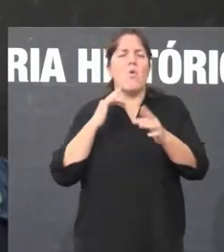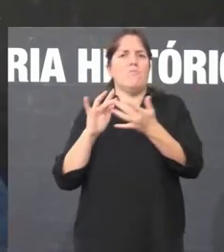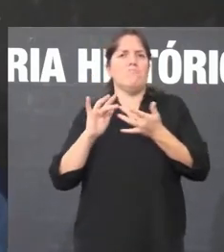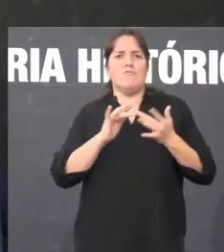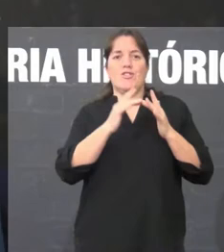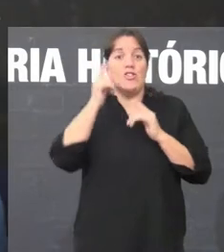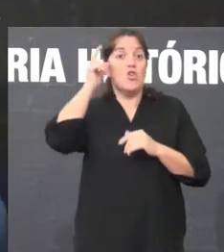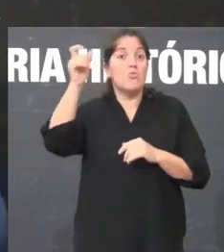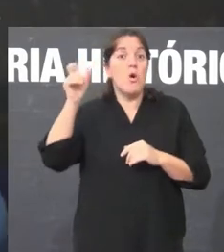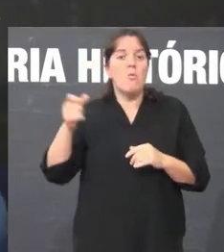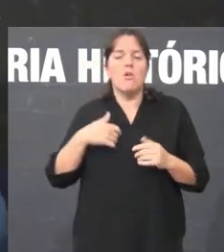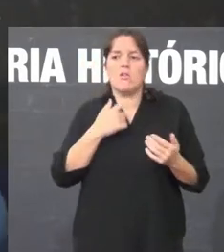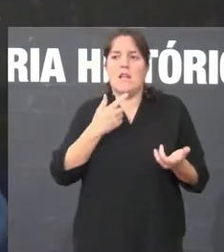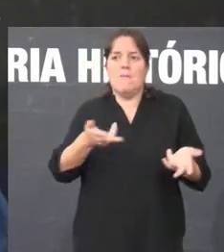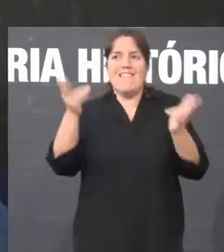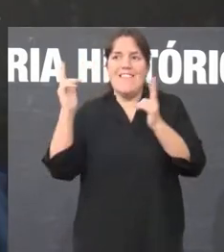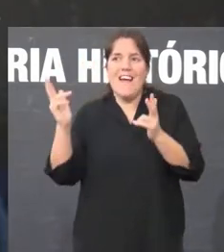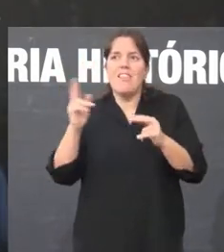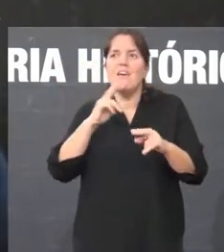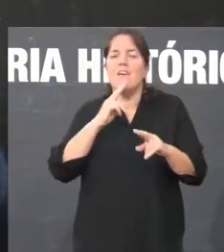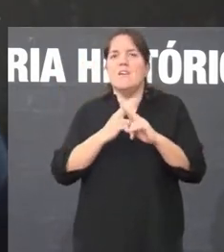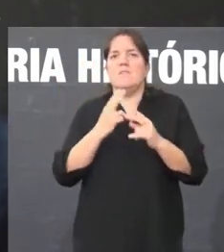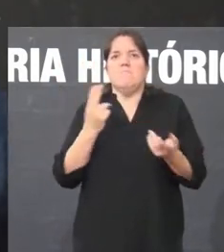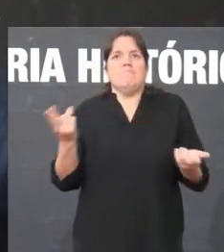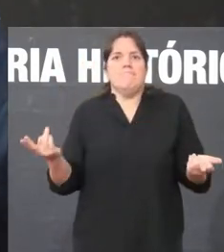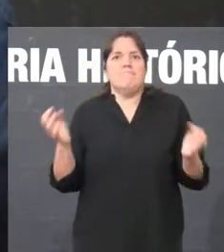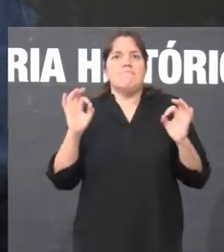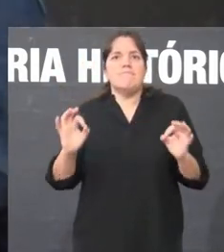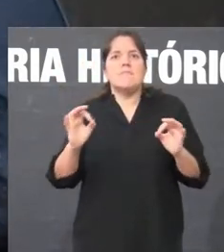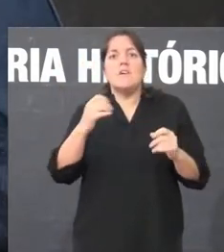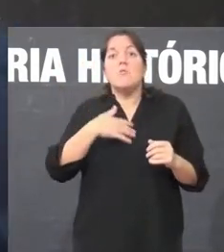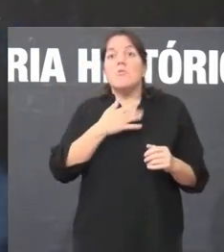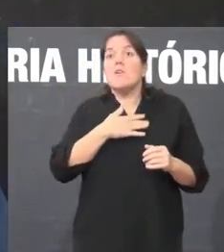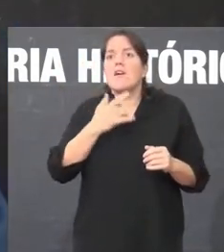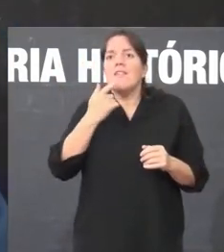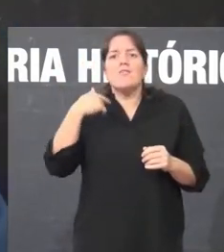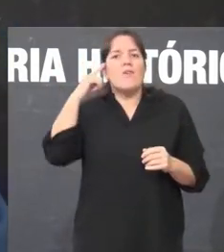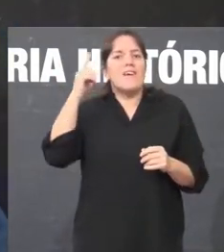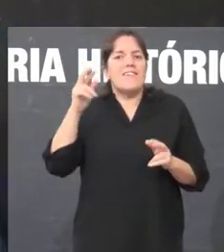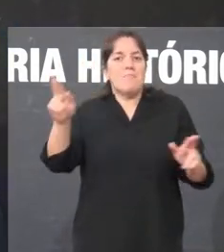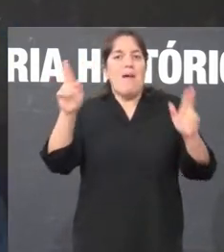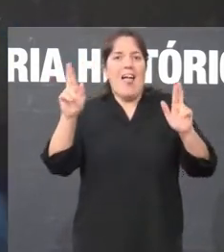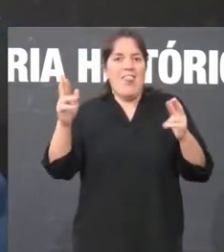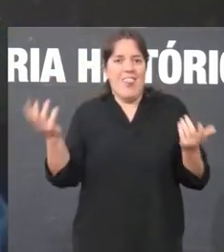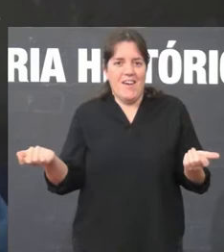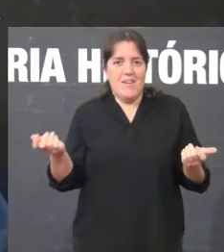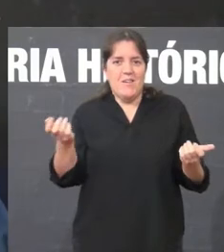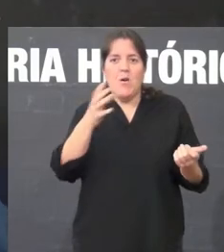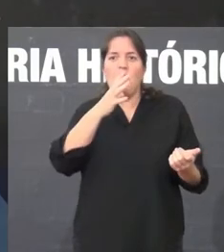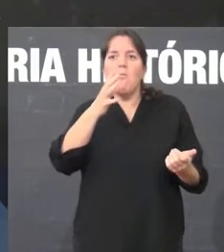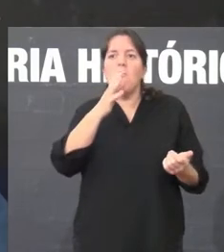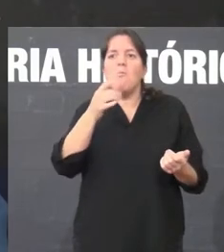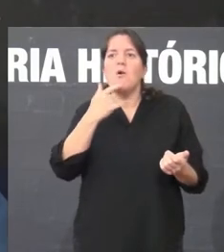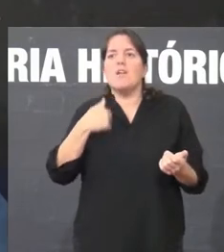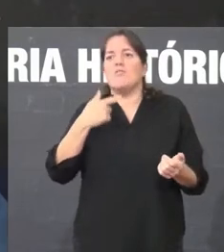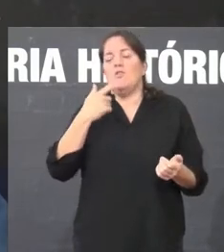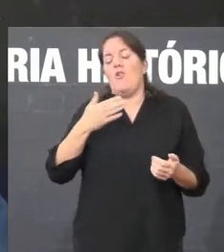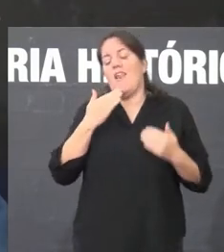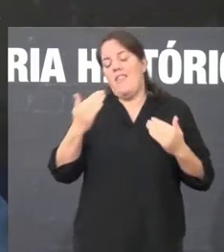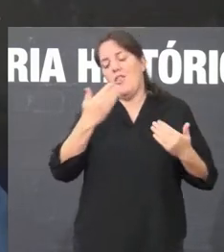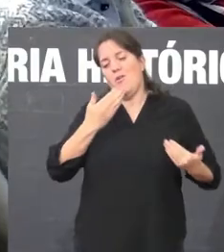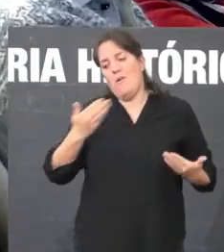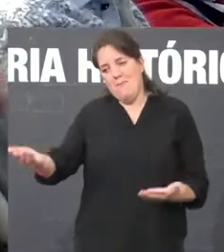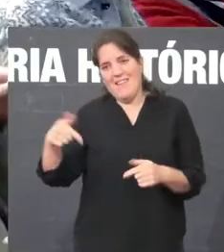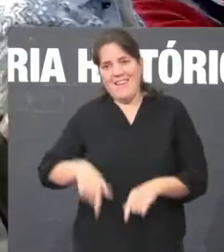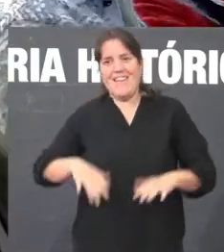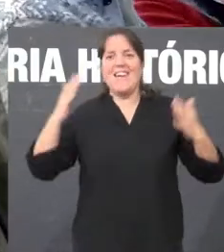pues es de agradecer y es, digamos, la luz de la esperanza, ¿no? Razón por la cual les agradezco que nos haya invitado.